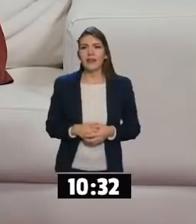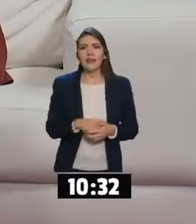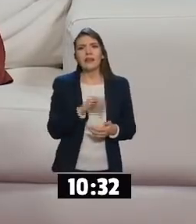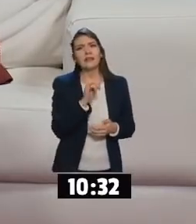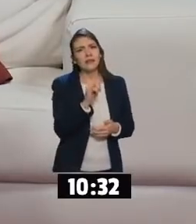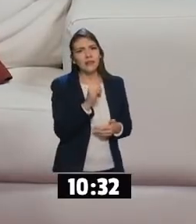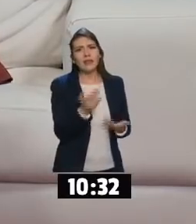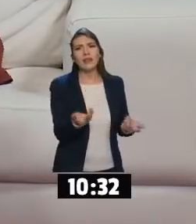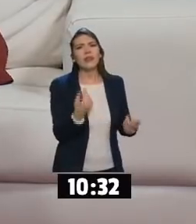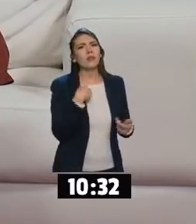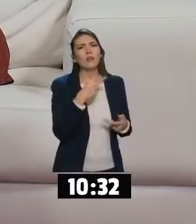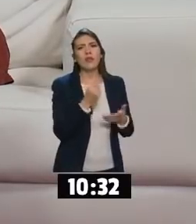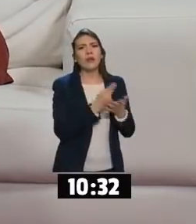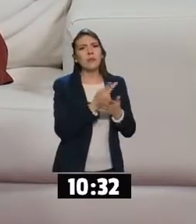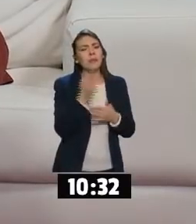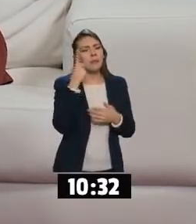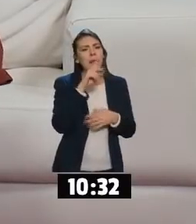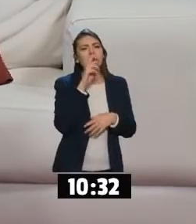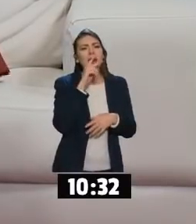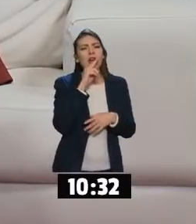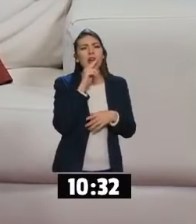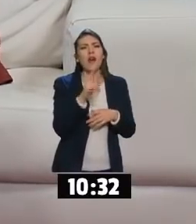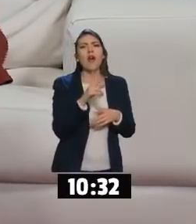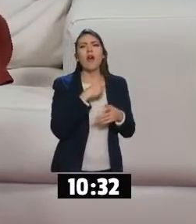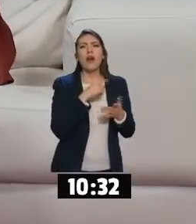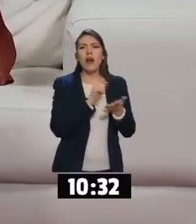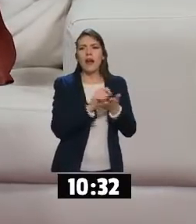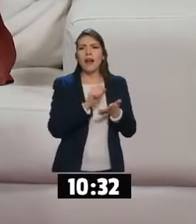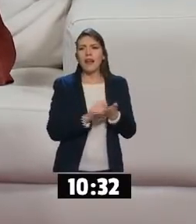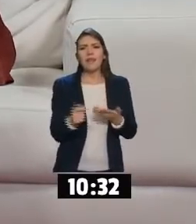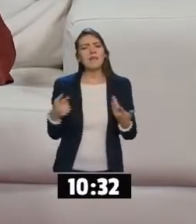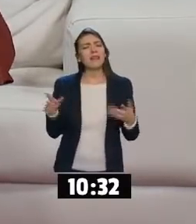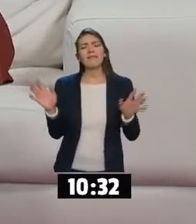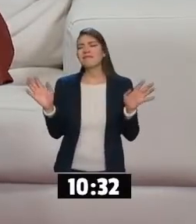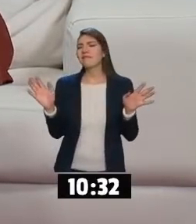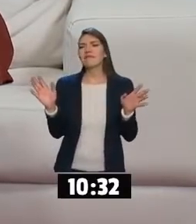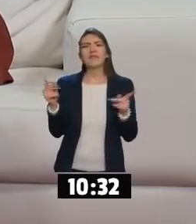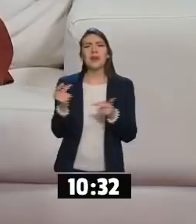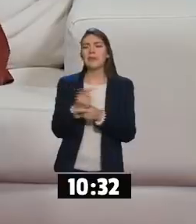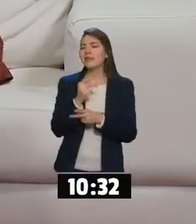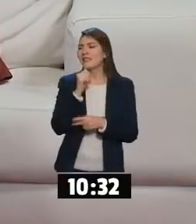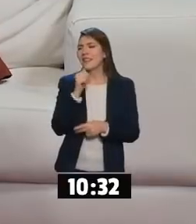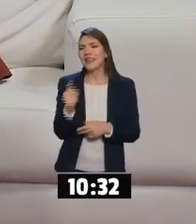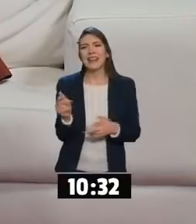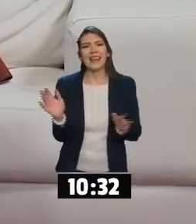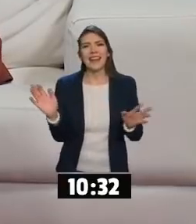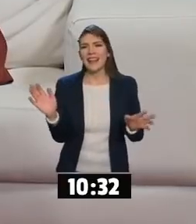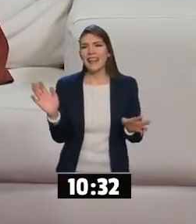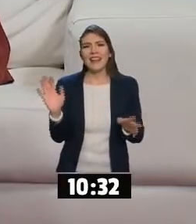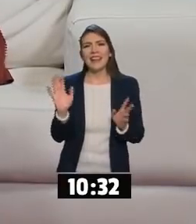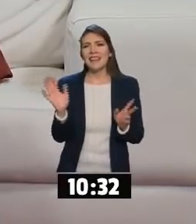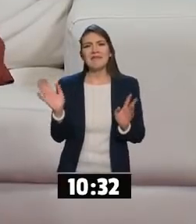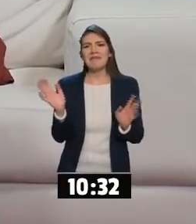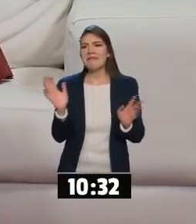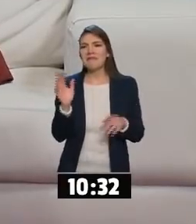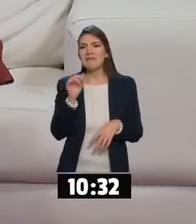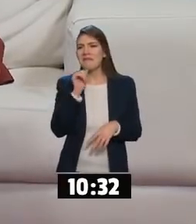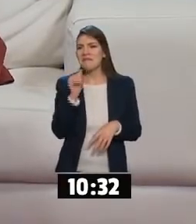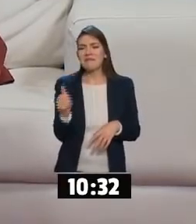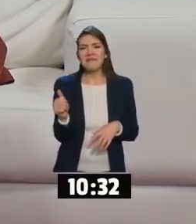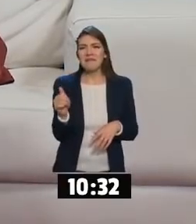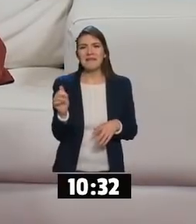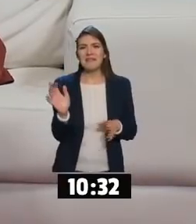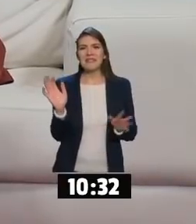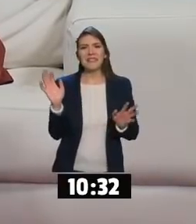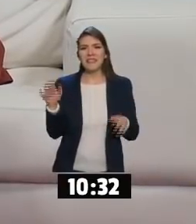Guión, pero está bien. Pero no, ya será. Academia somos compas. Sí. No pasa nada. Sabemos que para la próxima, mira. Si no le dan el